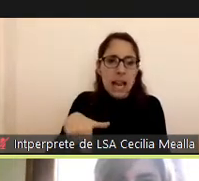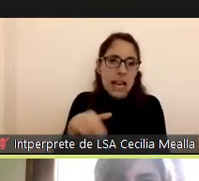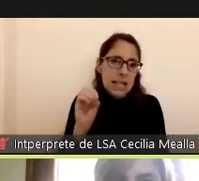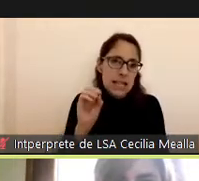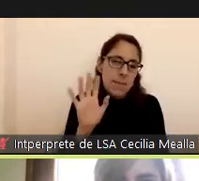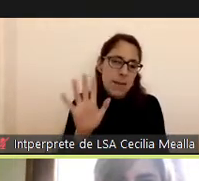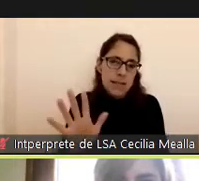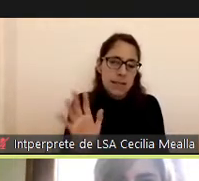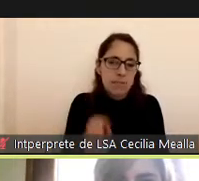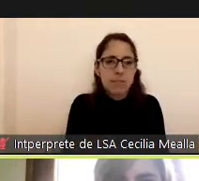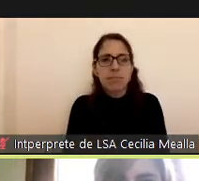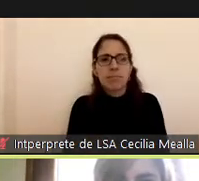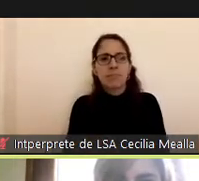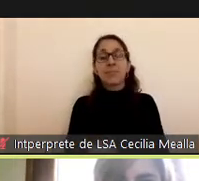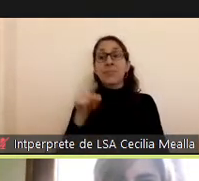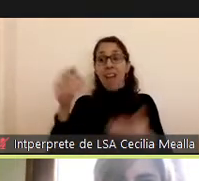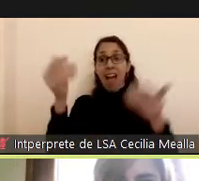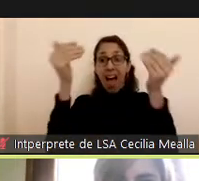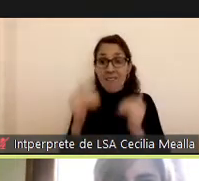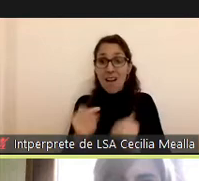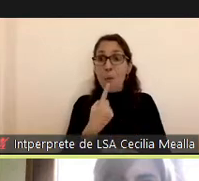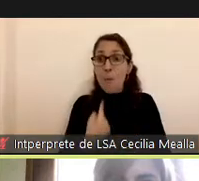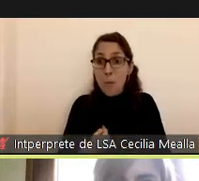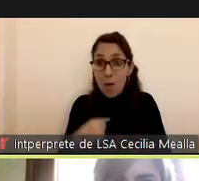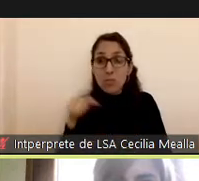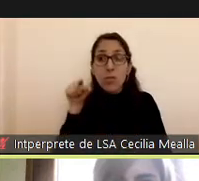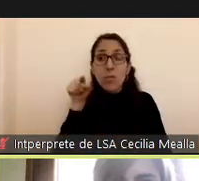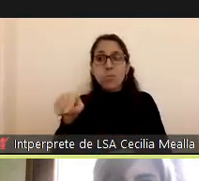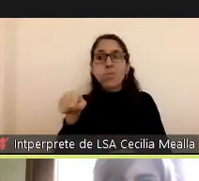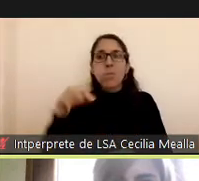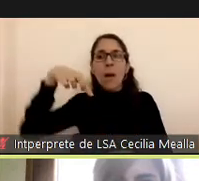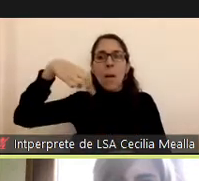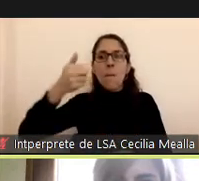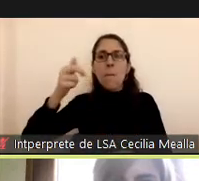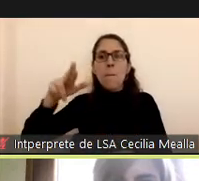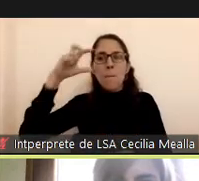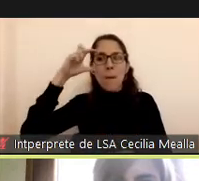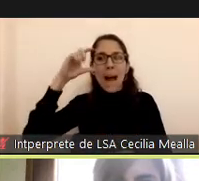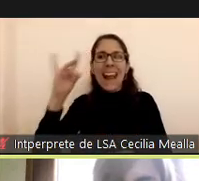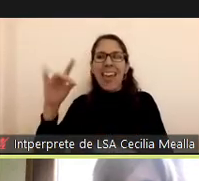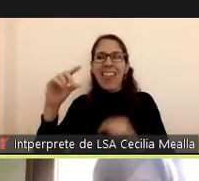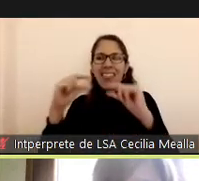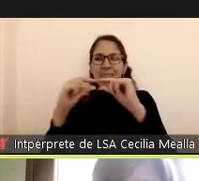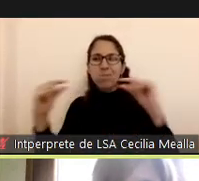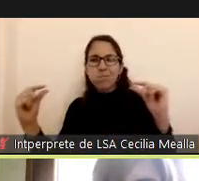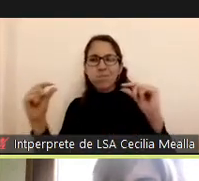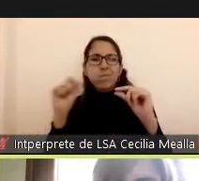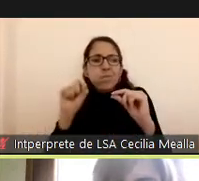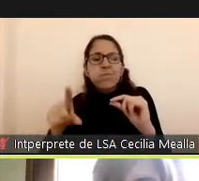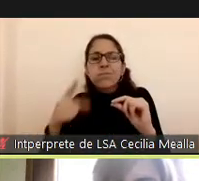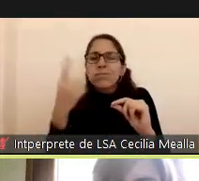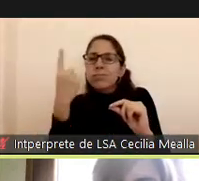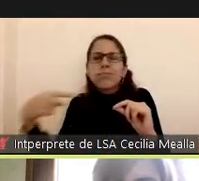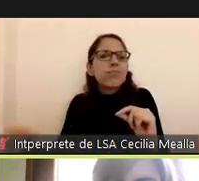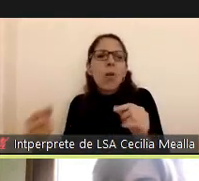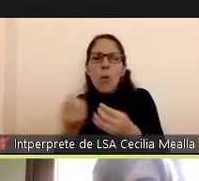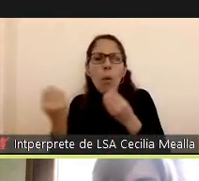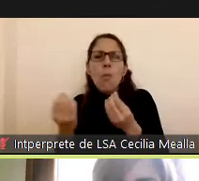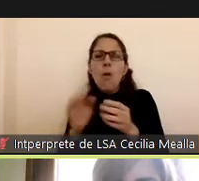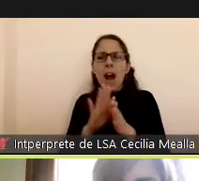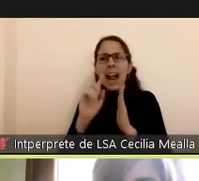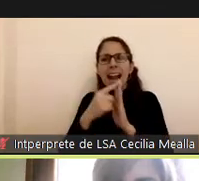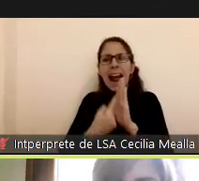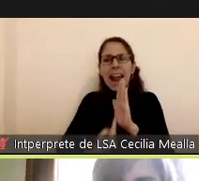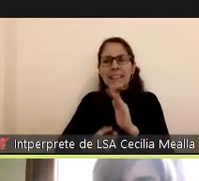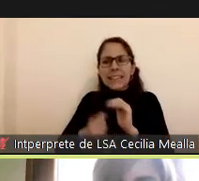Bueno, acá les pregunta, ¿a qué tipo de pared pertenece la imagen 4? ¿Qué características le otorga a las bacterias que